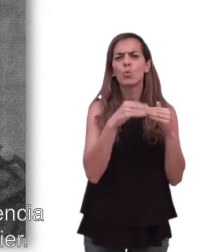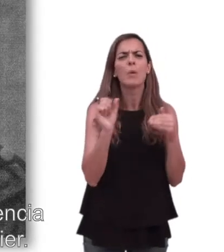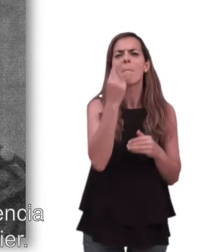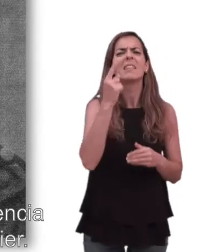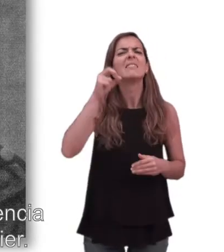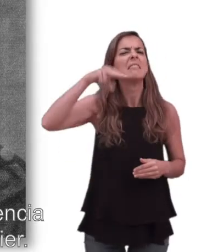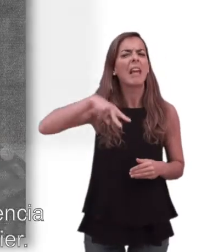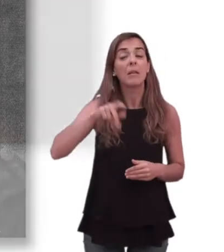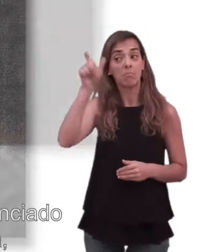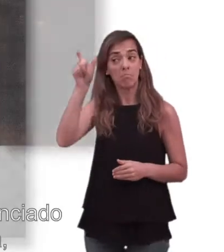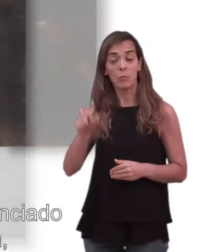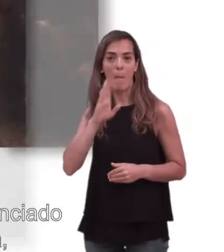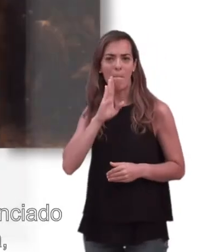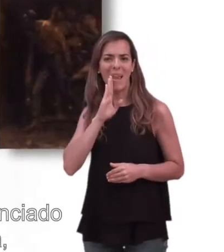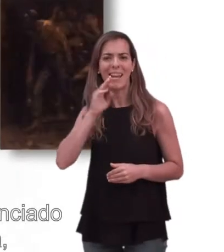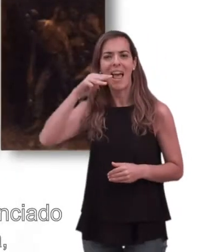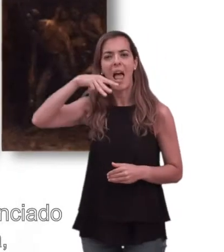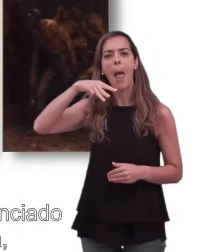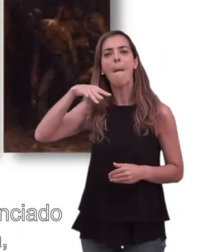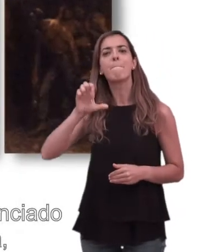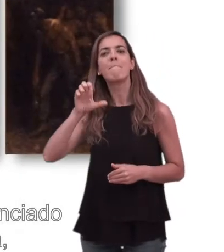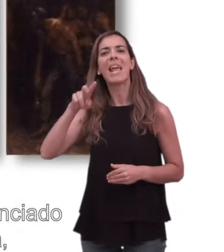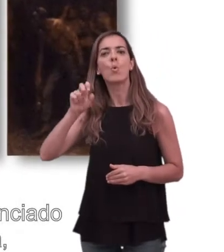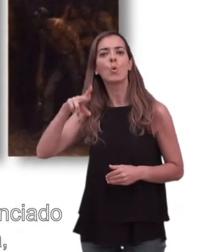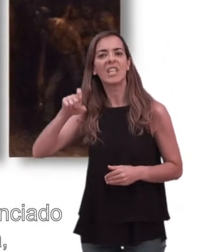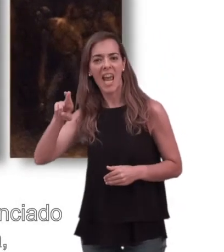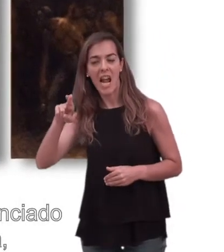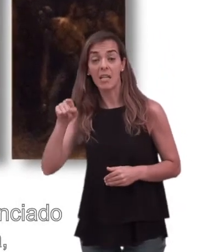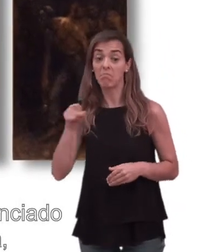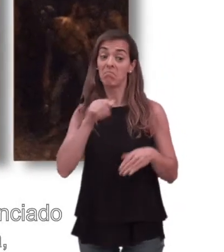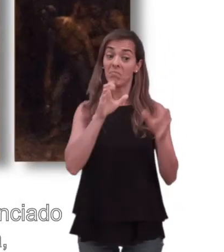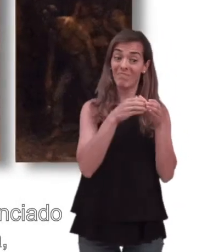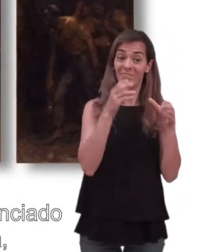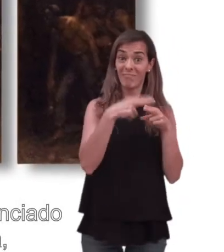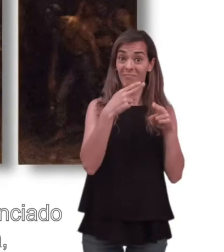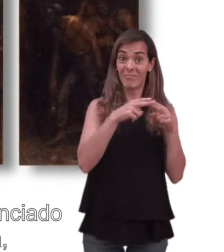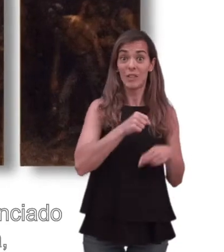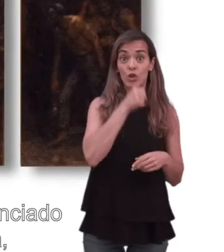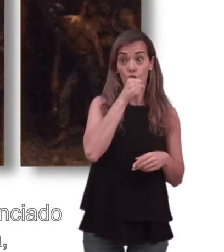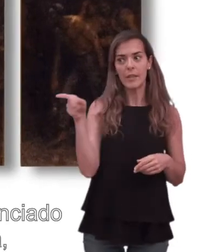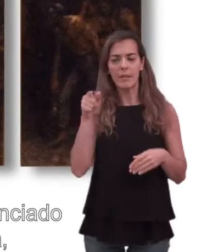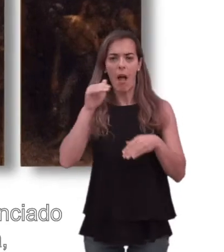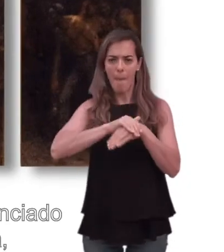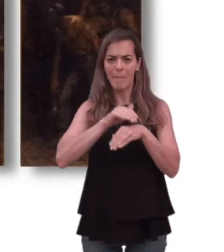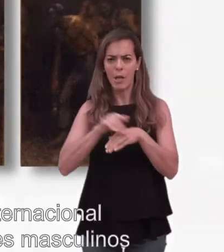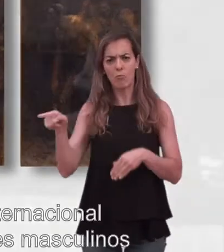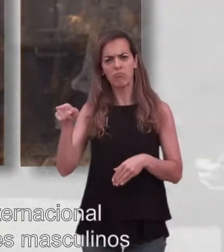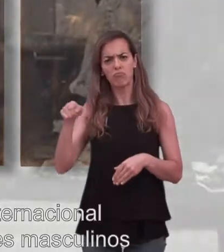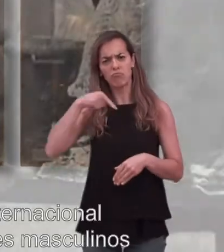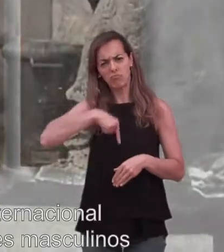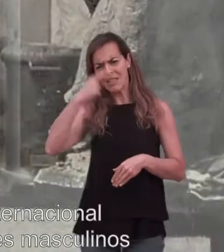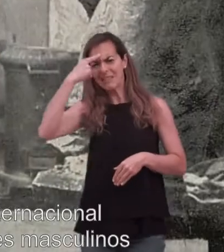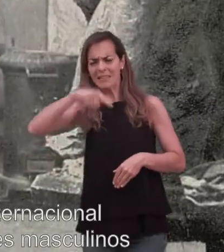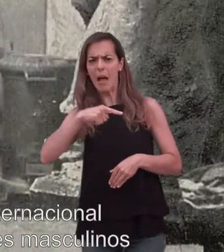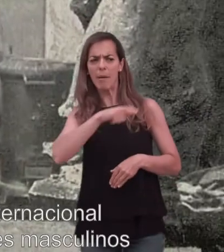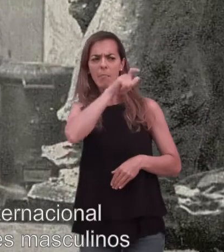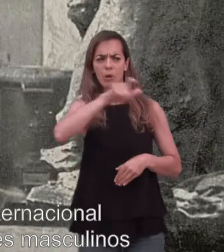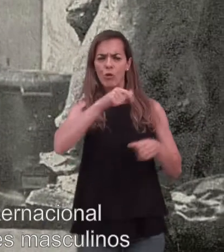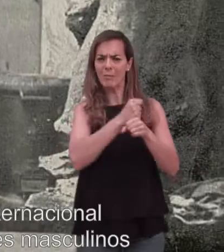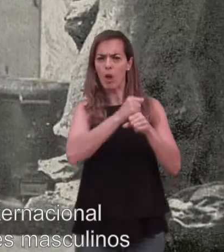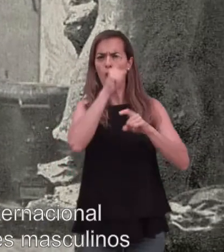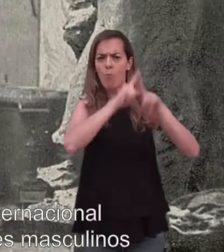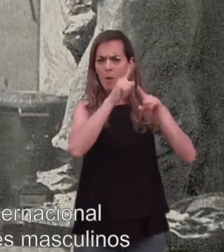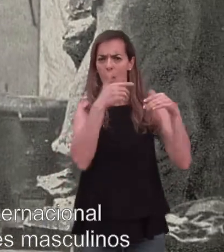Meunier. Simpatizante socialista y concienciado con la problemática obrera, Meunier alcanzó gran